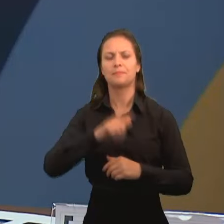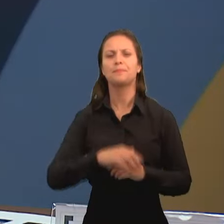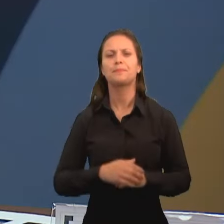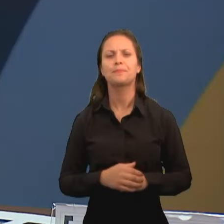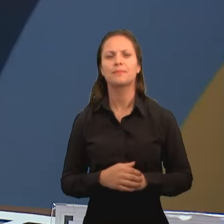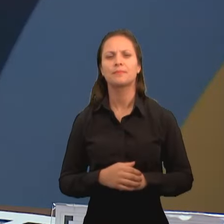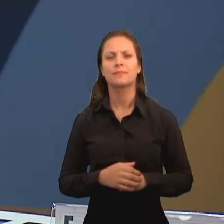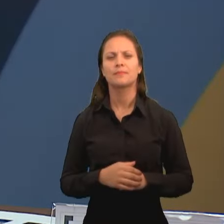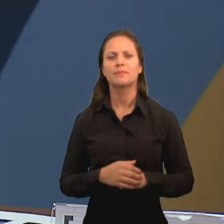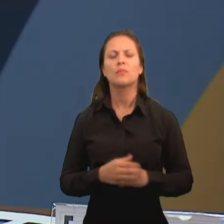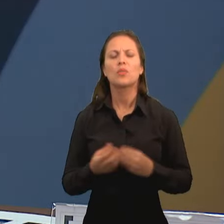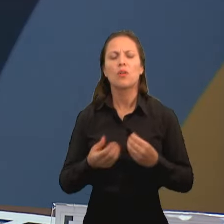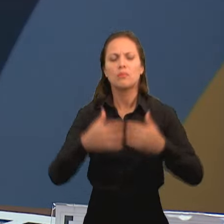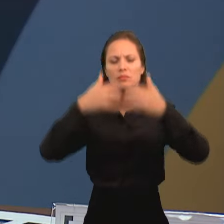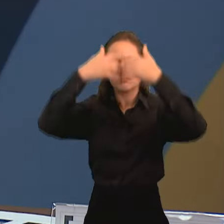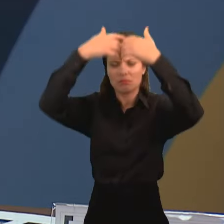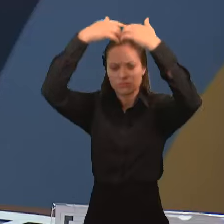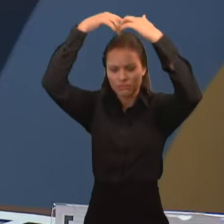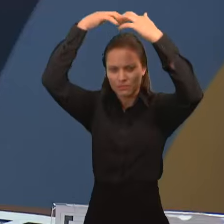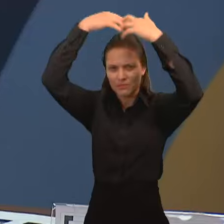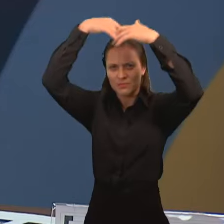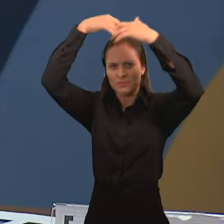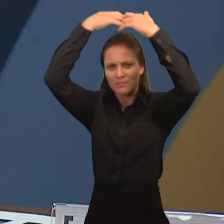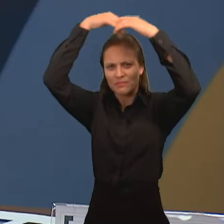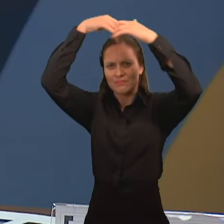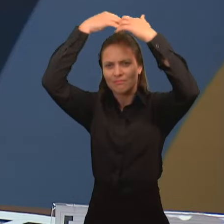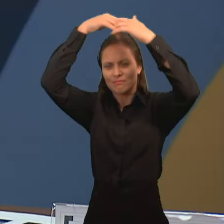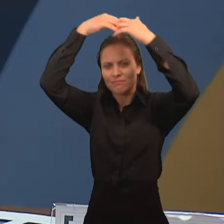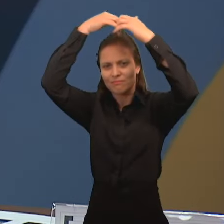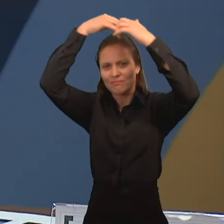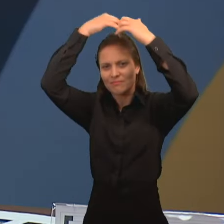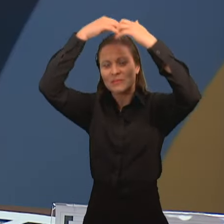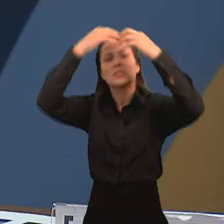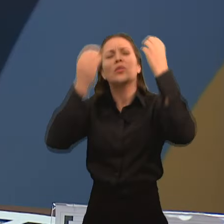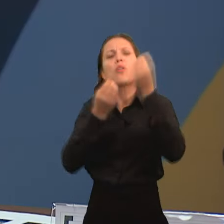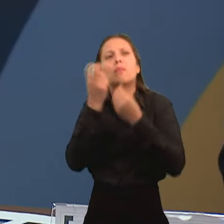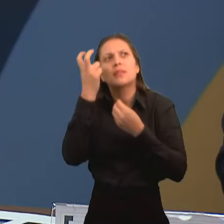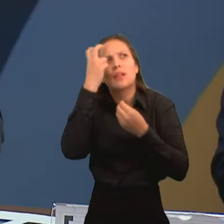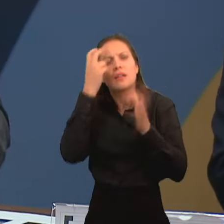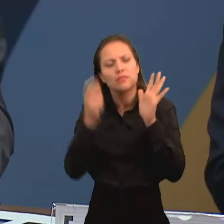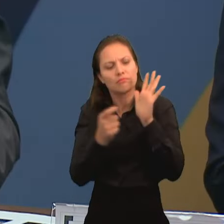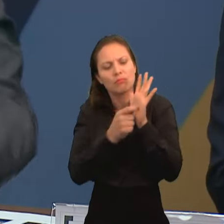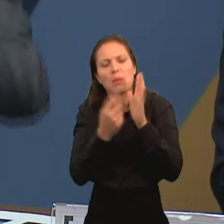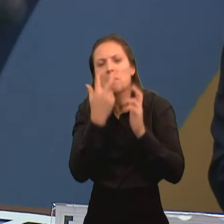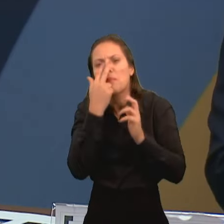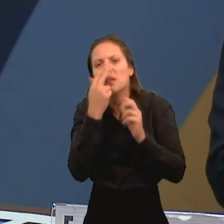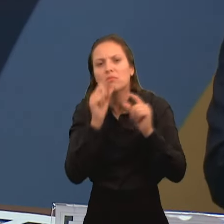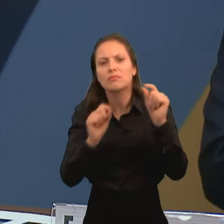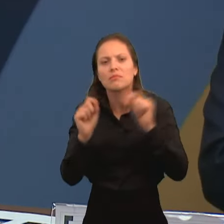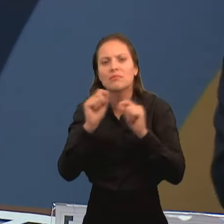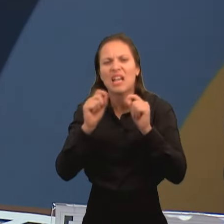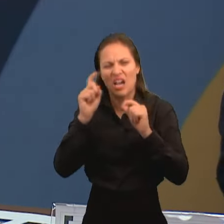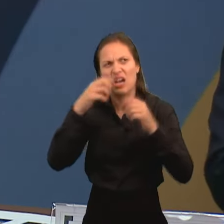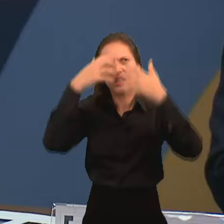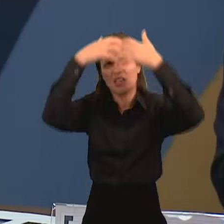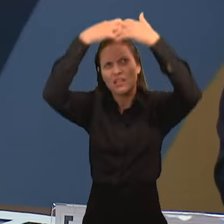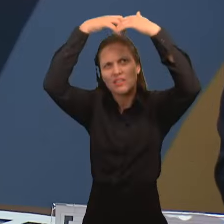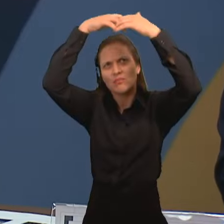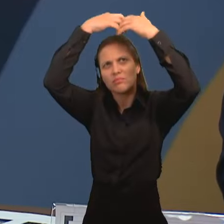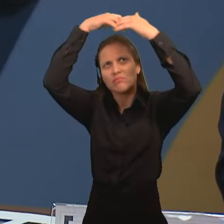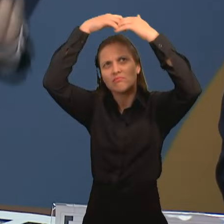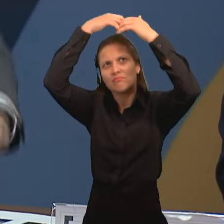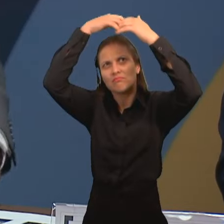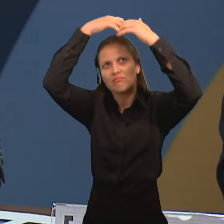un desempeño. ¿Cómo es una red neural? ¿Cómo el algoritmo de